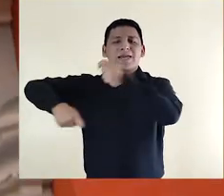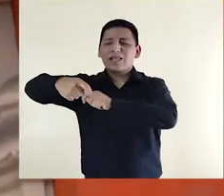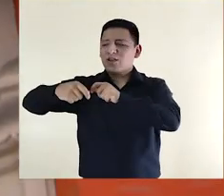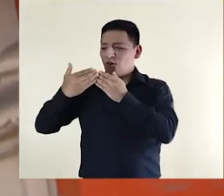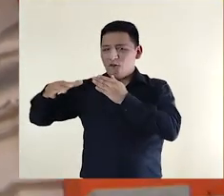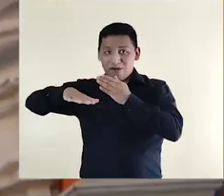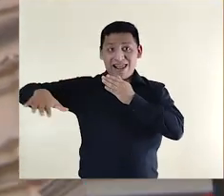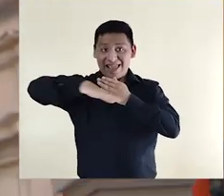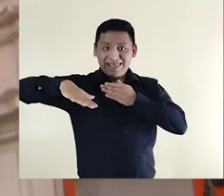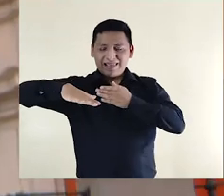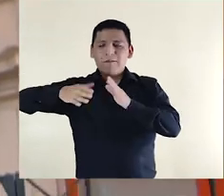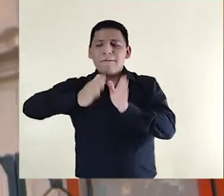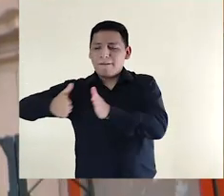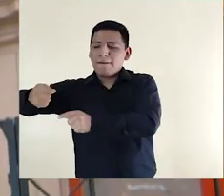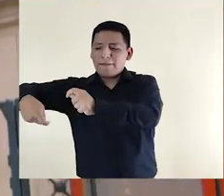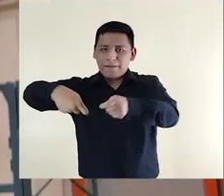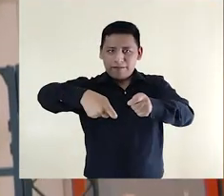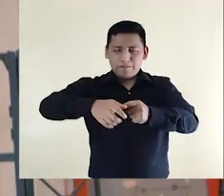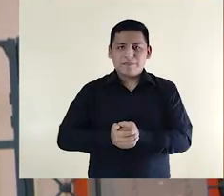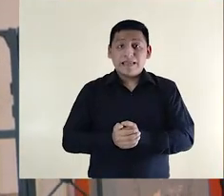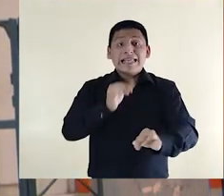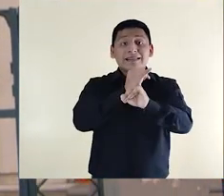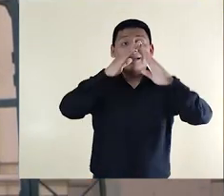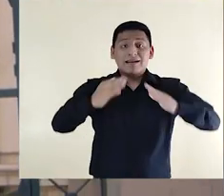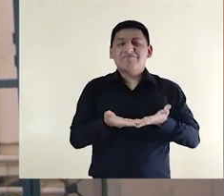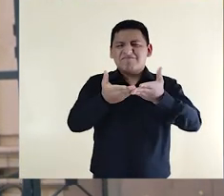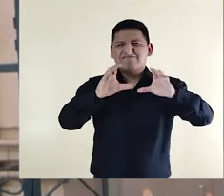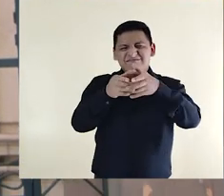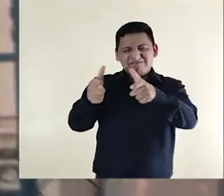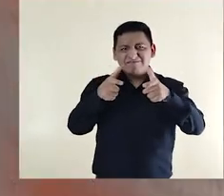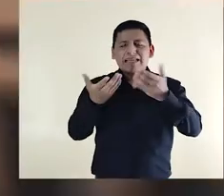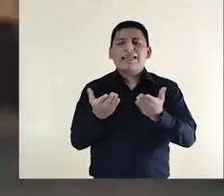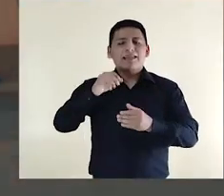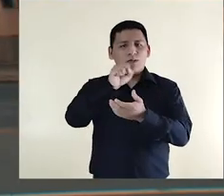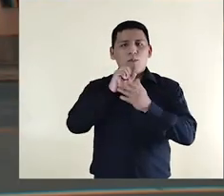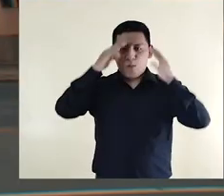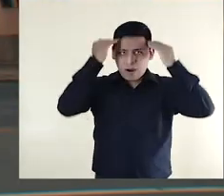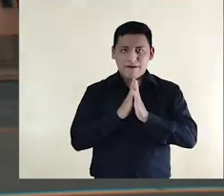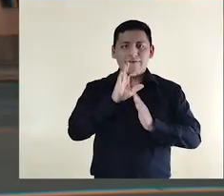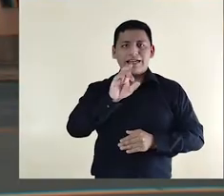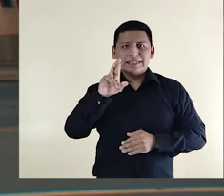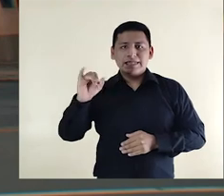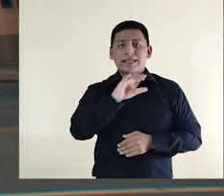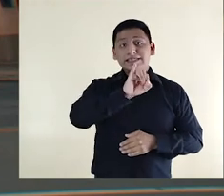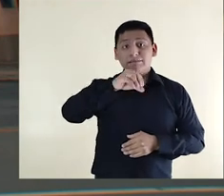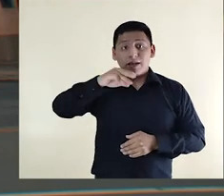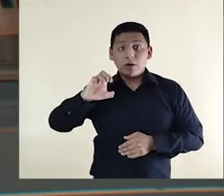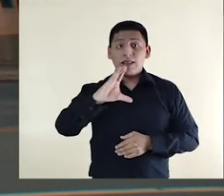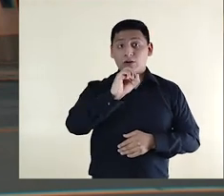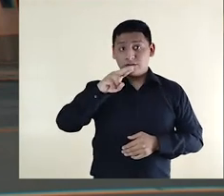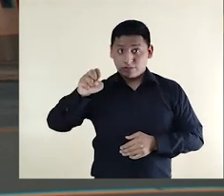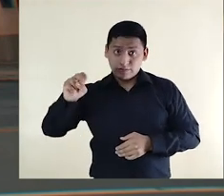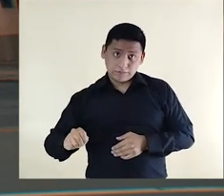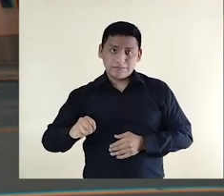una parte de su frente para hacerlo comercial. El convento y la iglesia les pertenecen ahora a las monjas franciscanas de la Inmaculada Concepción